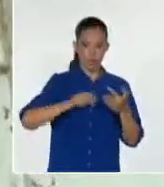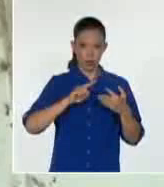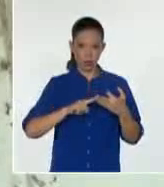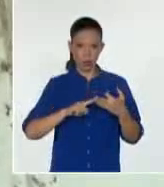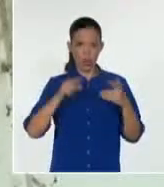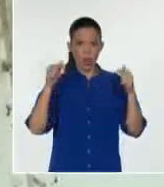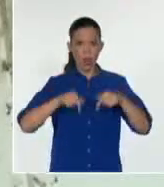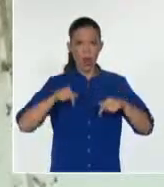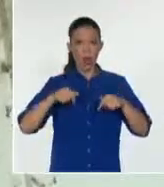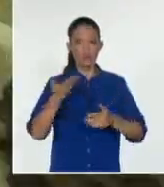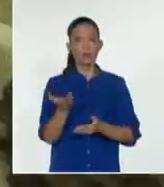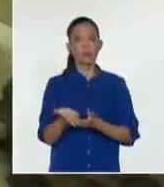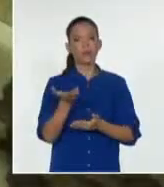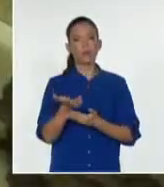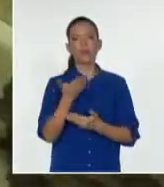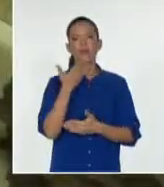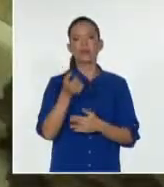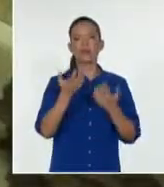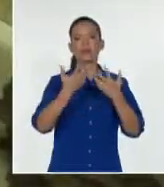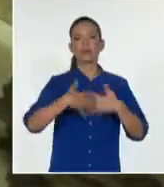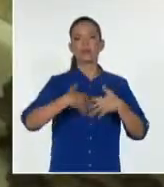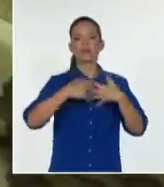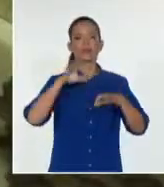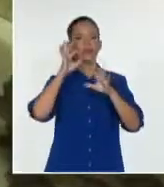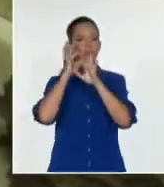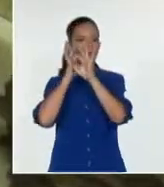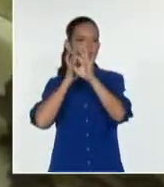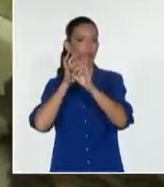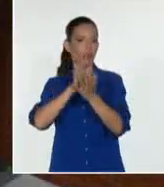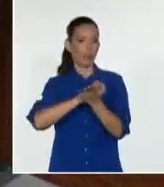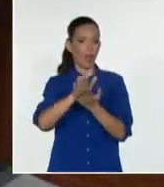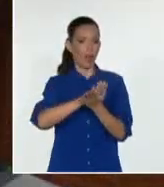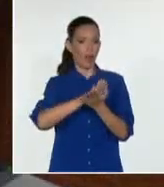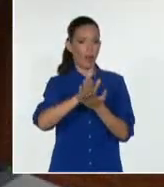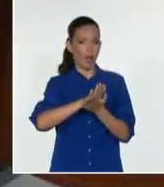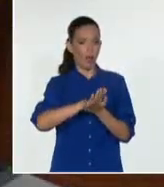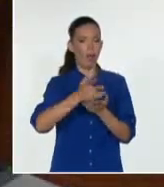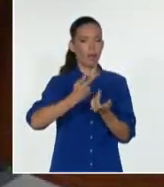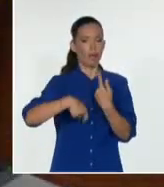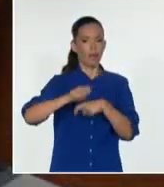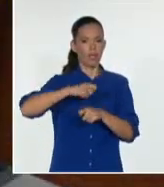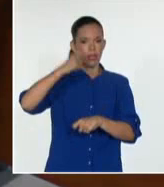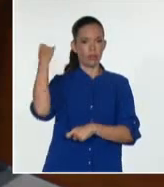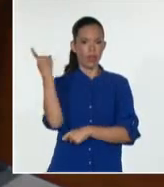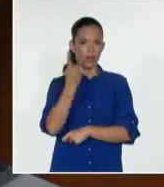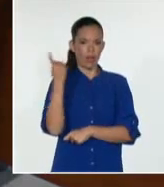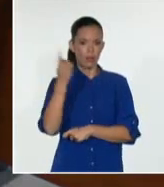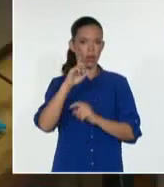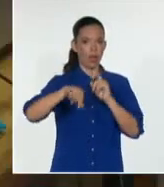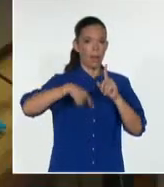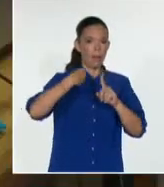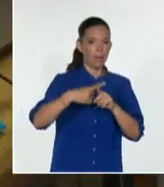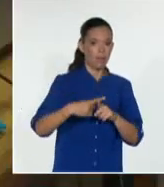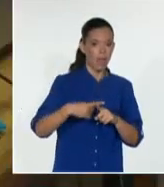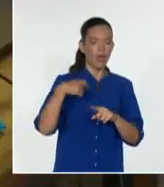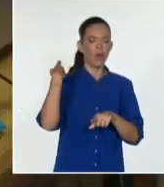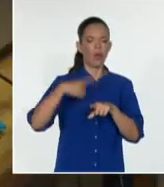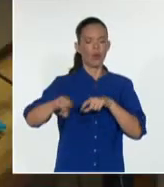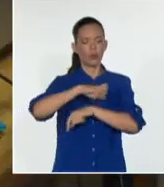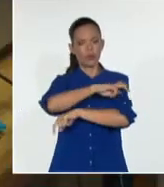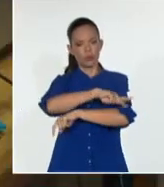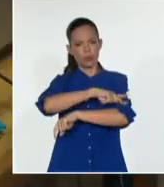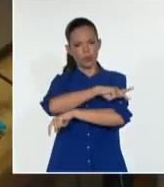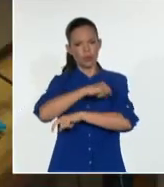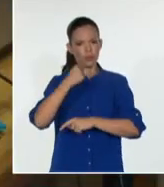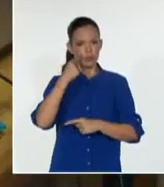de tabaco para el consumo nacional y las exportaciones y para conseguirlo cuenta con el acompañamiento de expertos de la contraloría provincial y